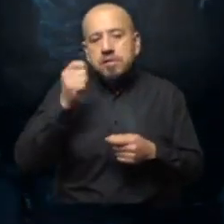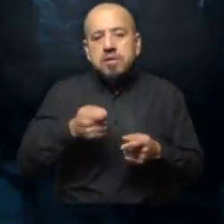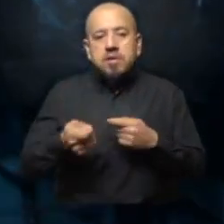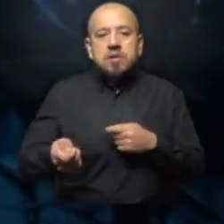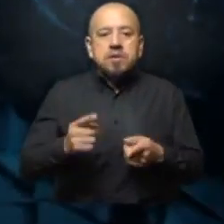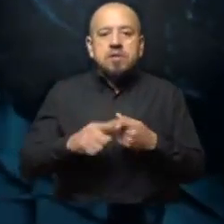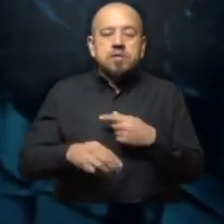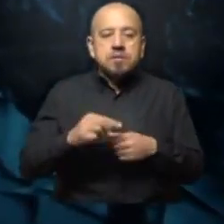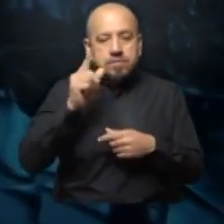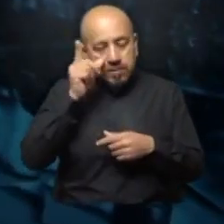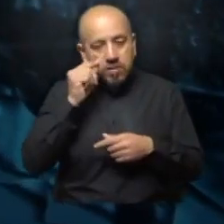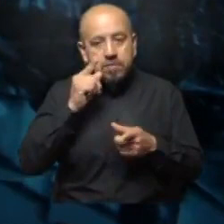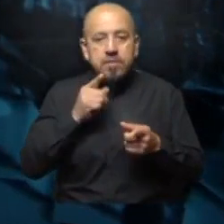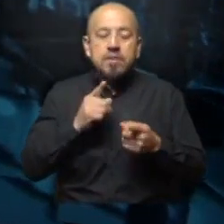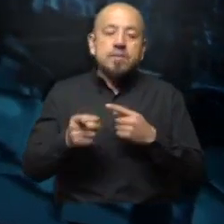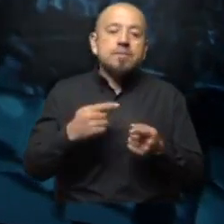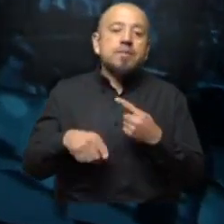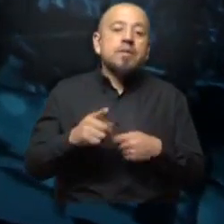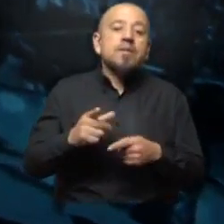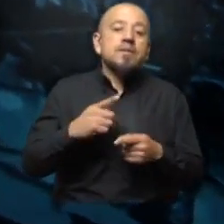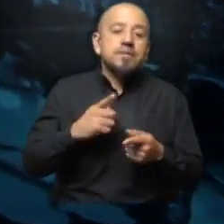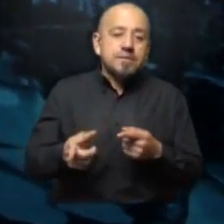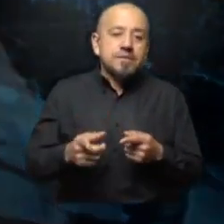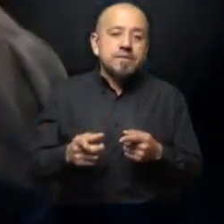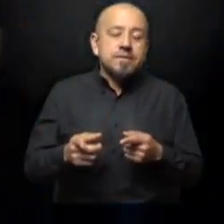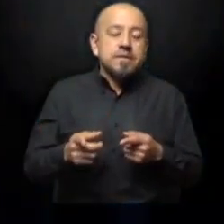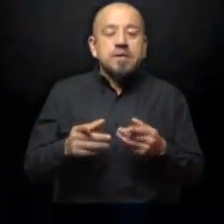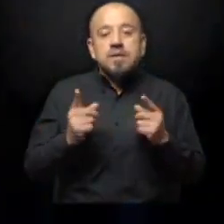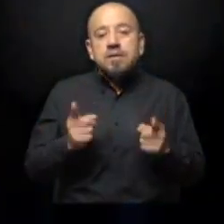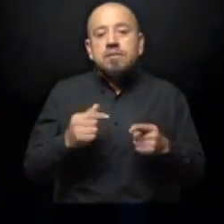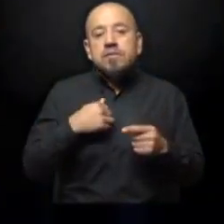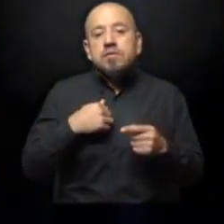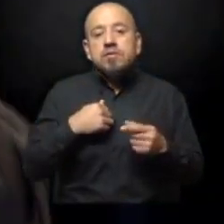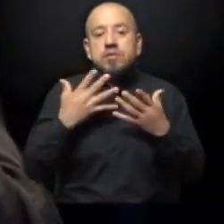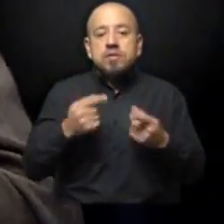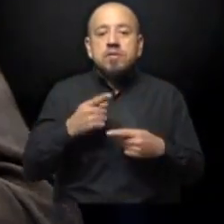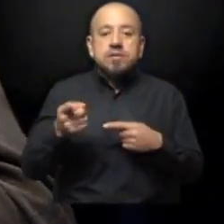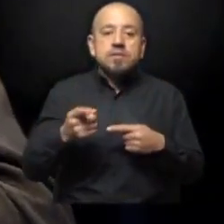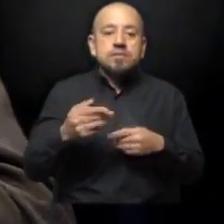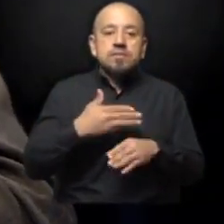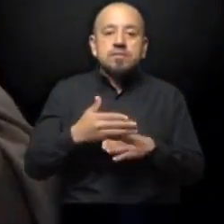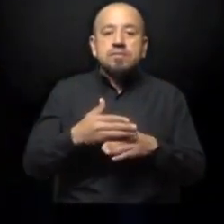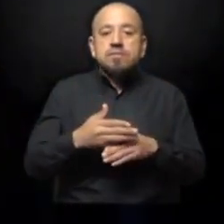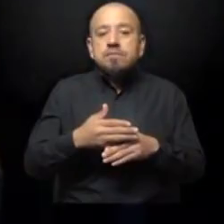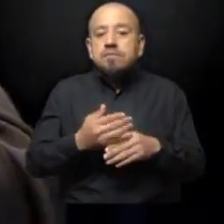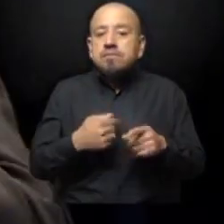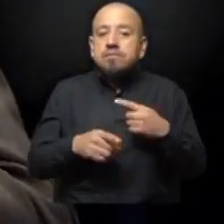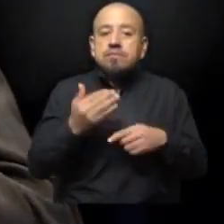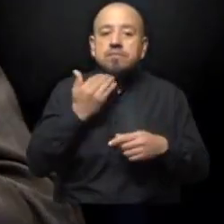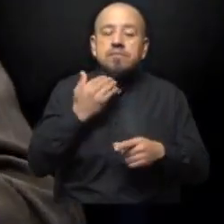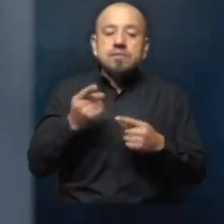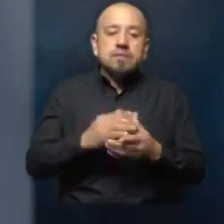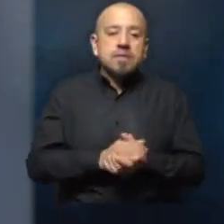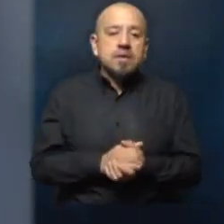golpe así no habrá más de ello este capaz de yo quería estar mirando para afuera no sé es un gran desafío